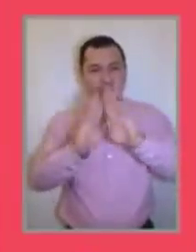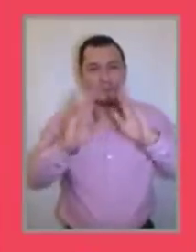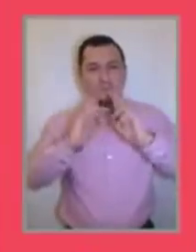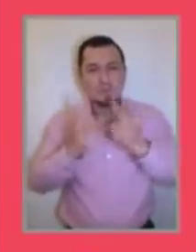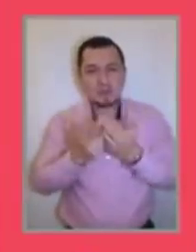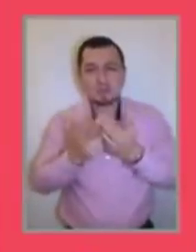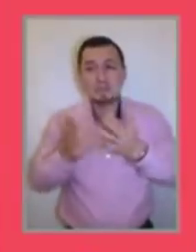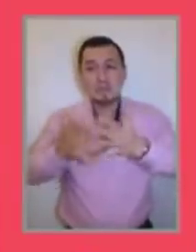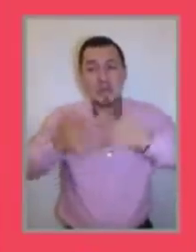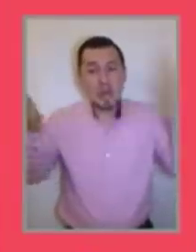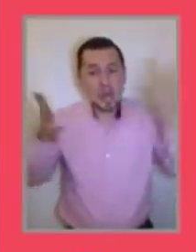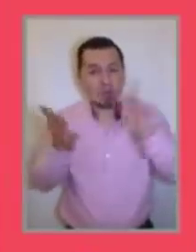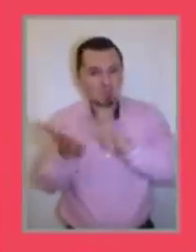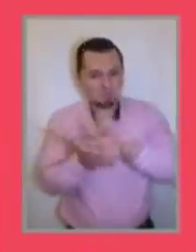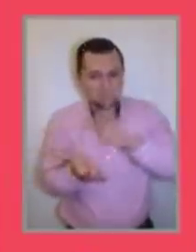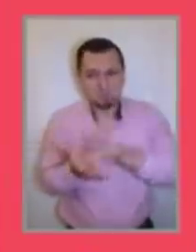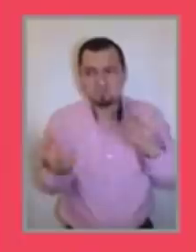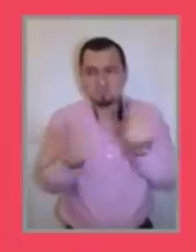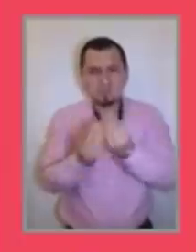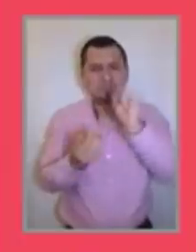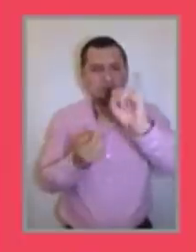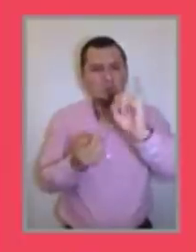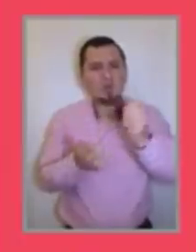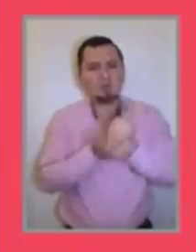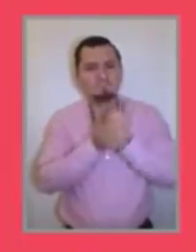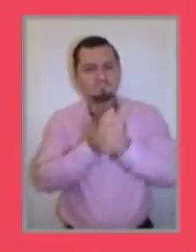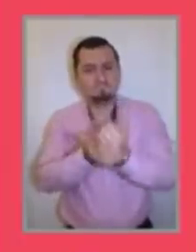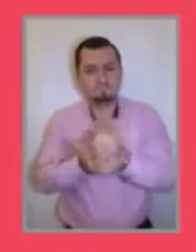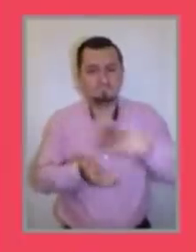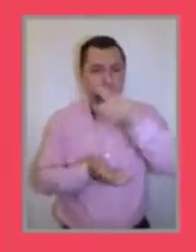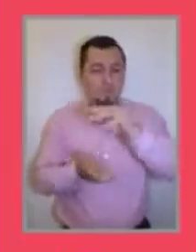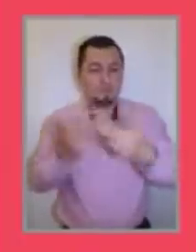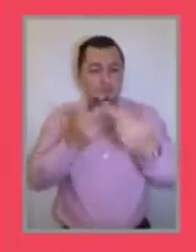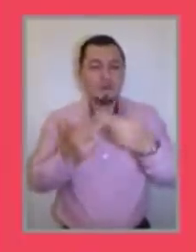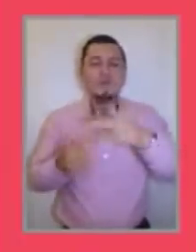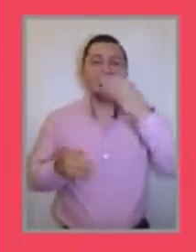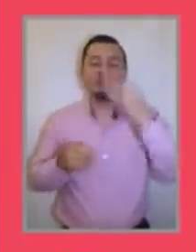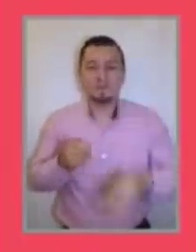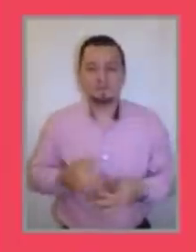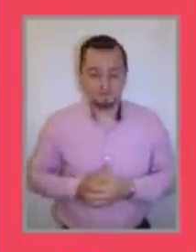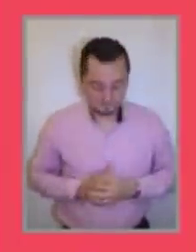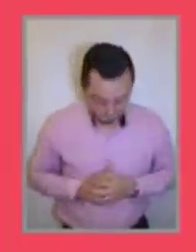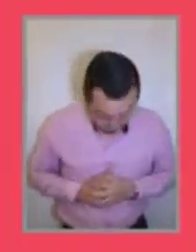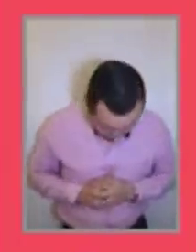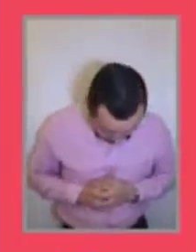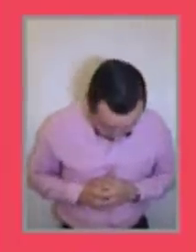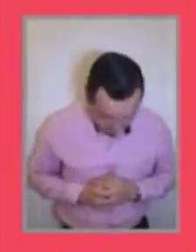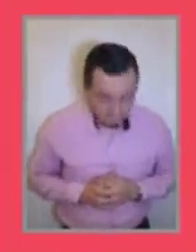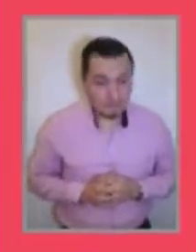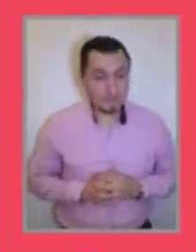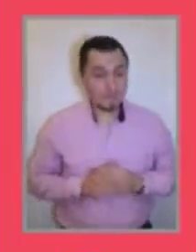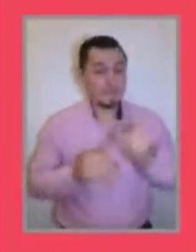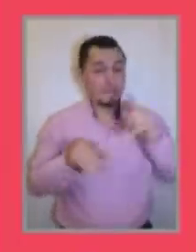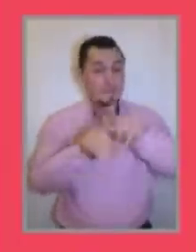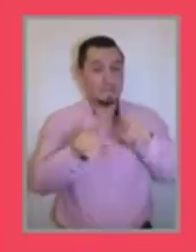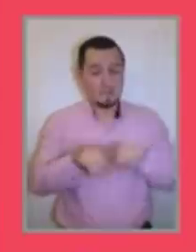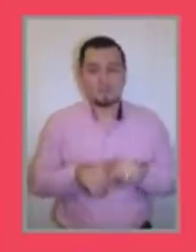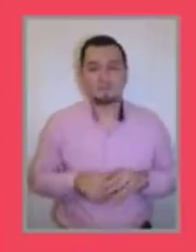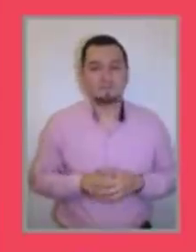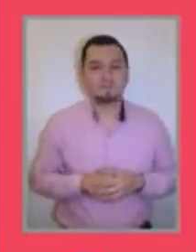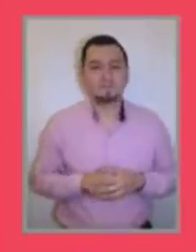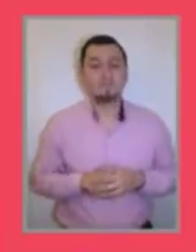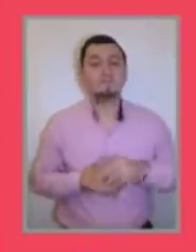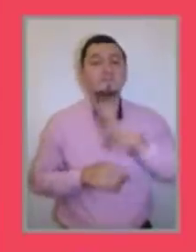colaboración y aportación para poder hacer esto realidad. Eso es. En concreto, también pues reiterar